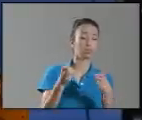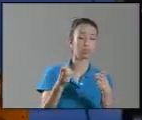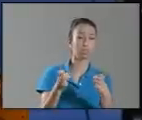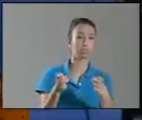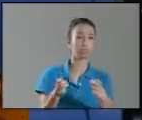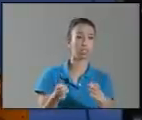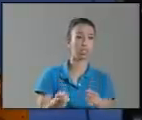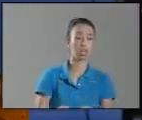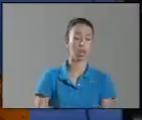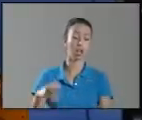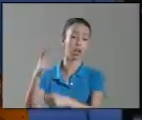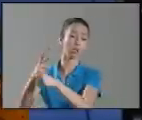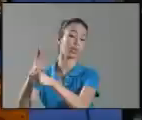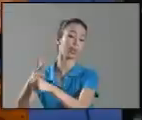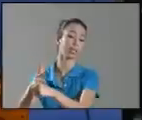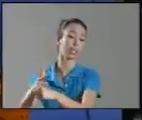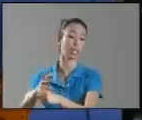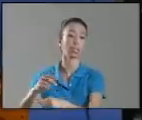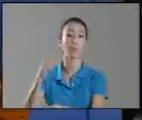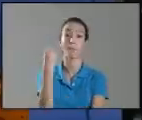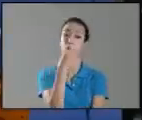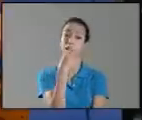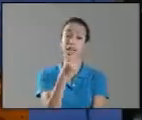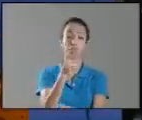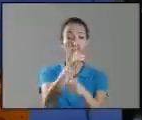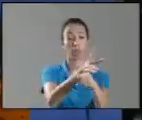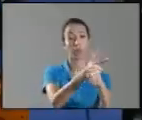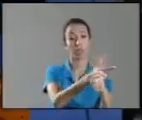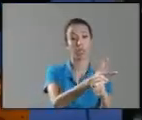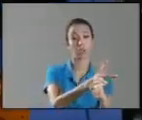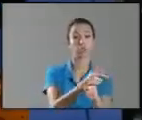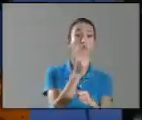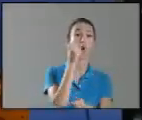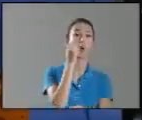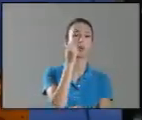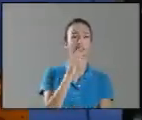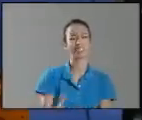periodistas, todos hablan. Entonces,